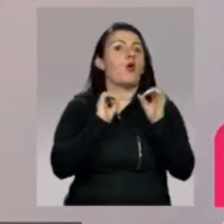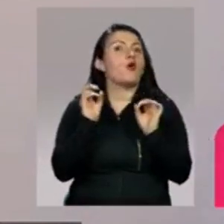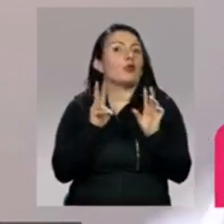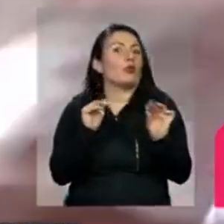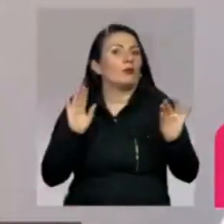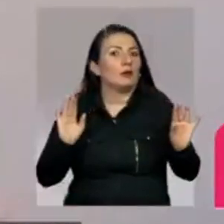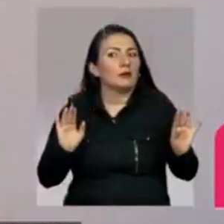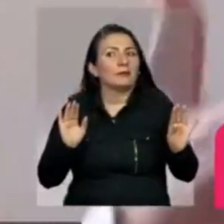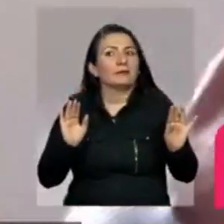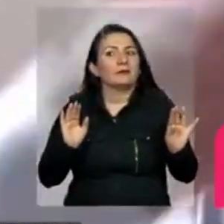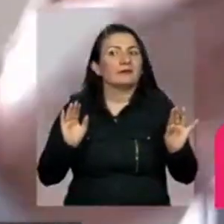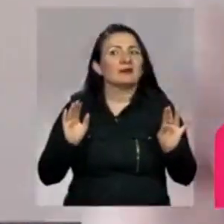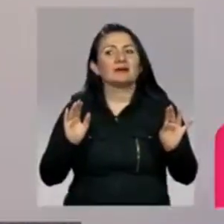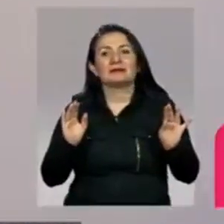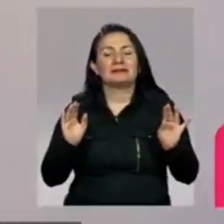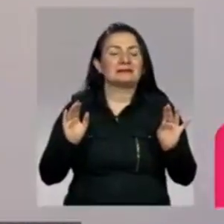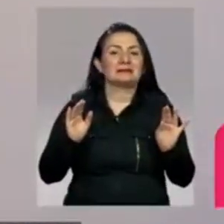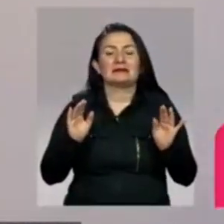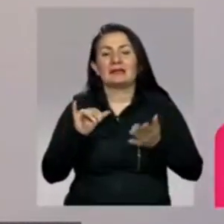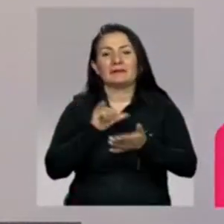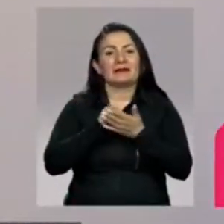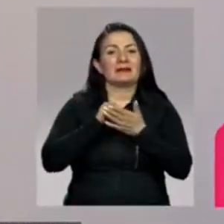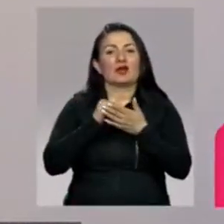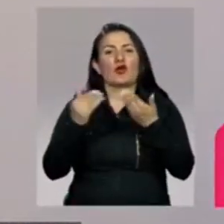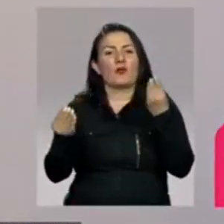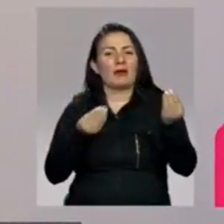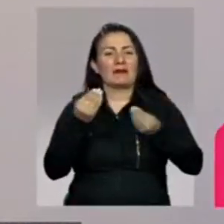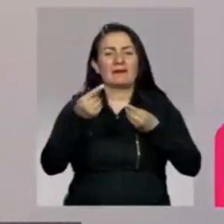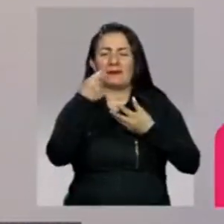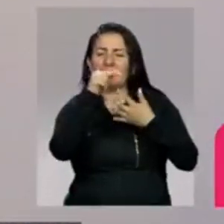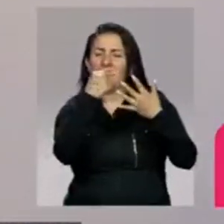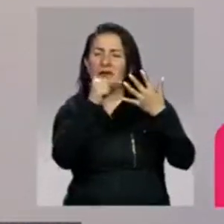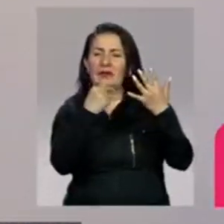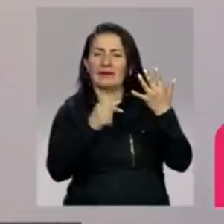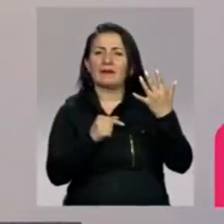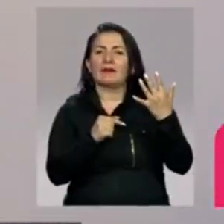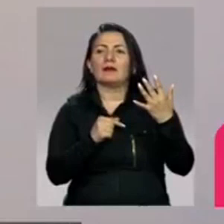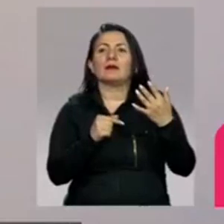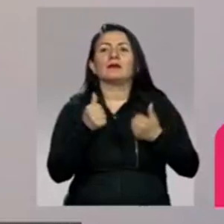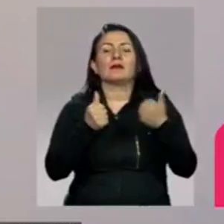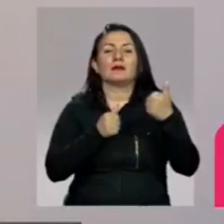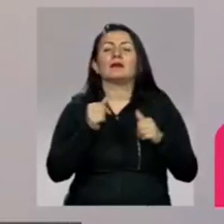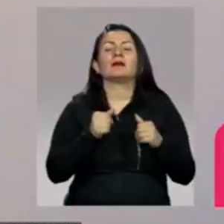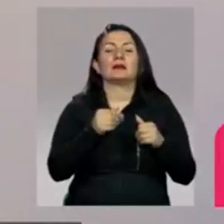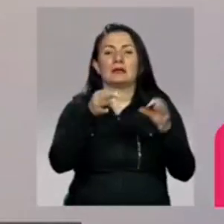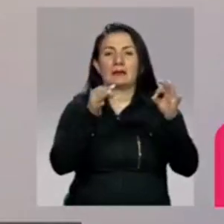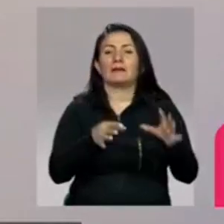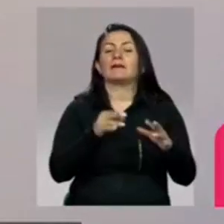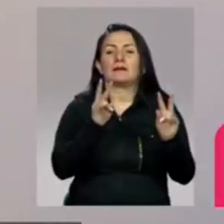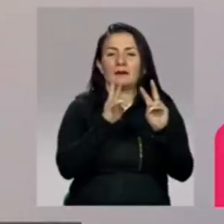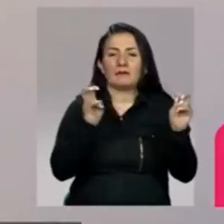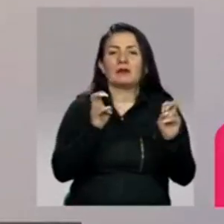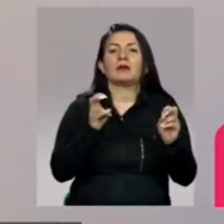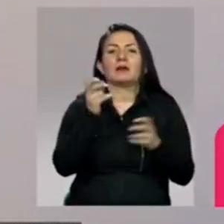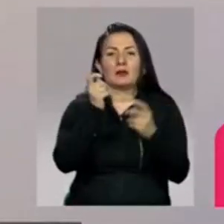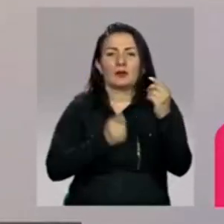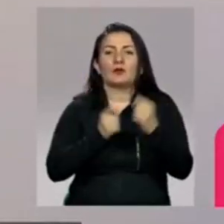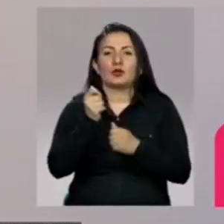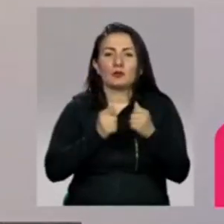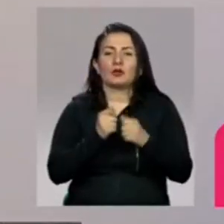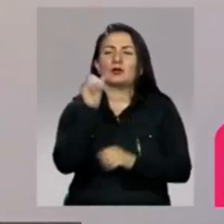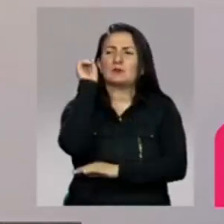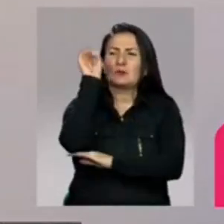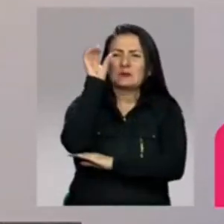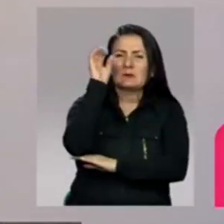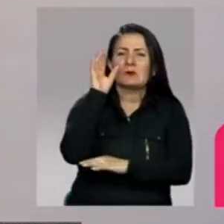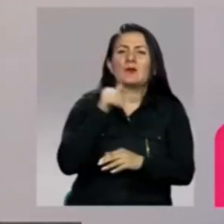Entonces, por donde lo mires, creo que tiene distintas aristas, pero puntualmente el tema económico va muy relacionado de nuevo con la exposición que se